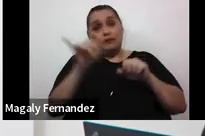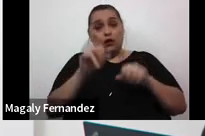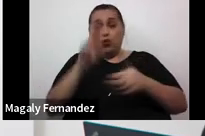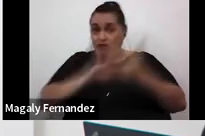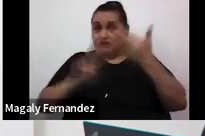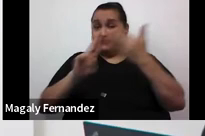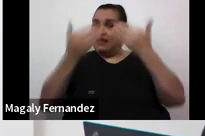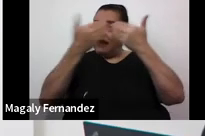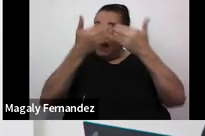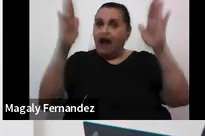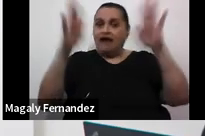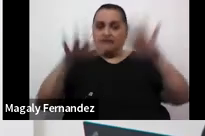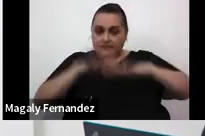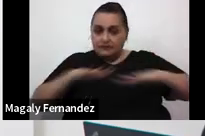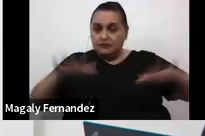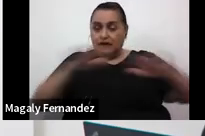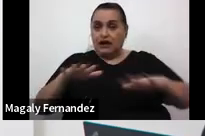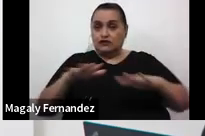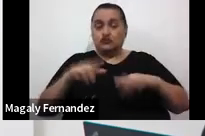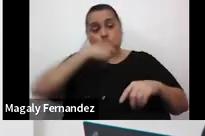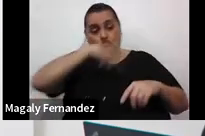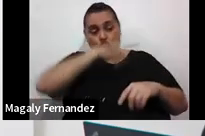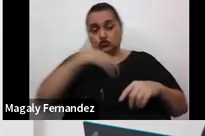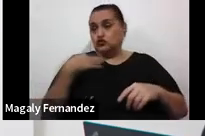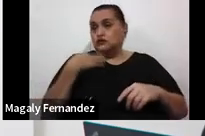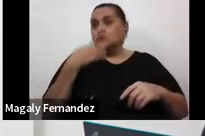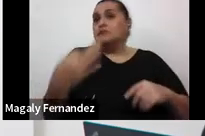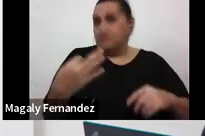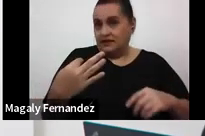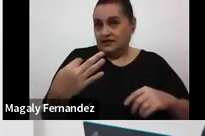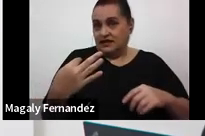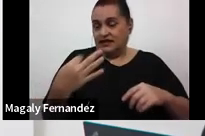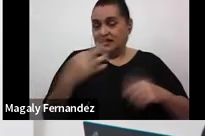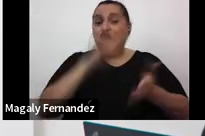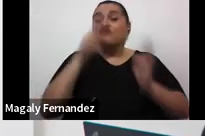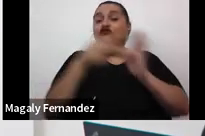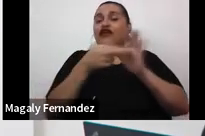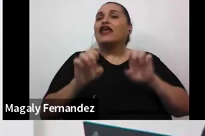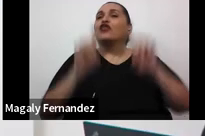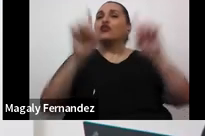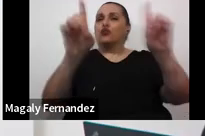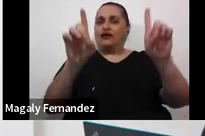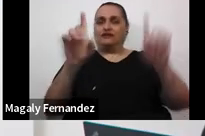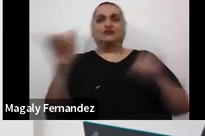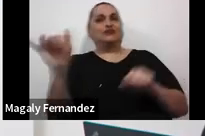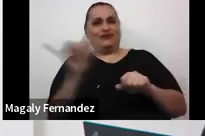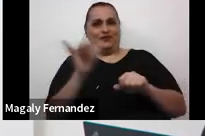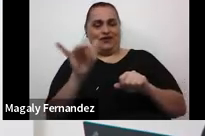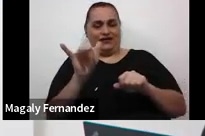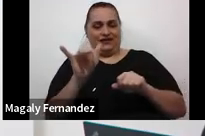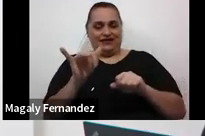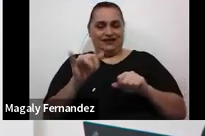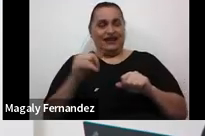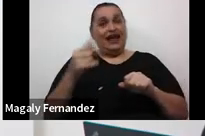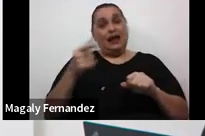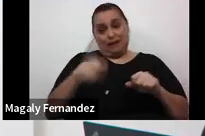nos abrieran espacios para que seamos invitados y no se redujen porque es una forma de reeducación no sé si me